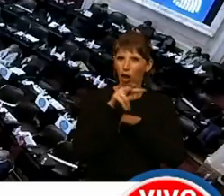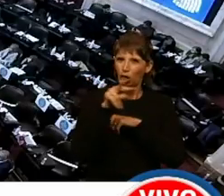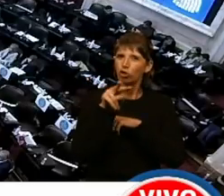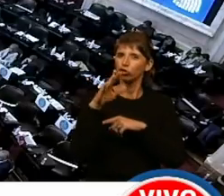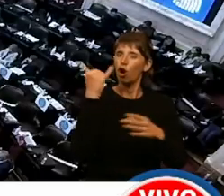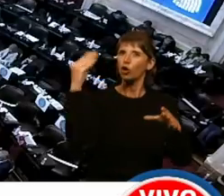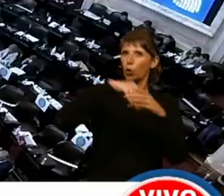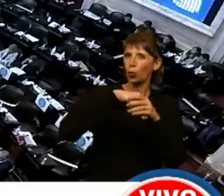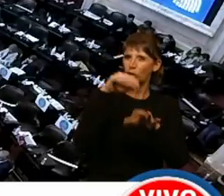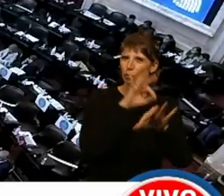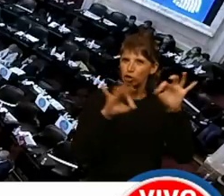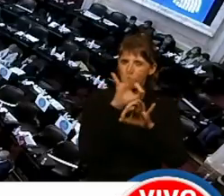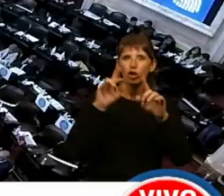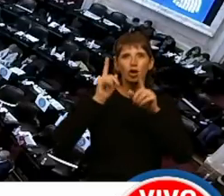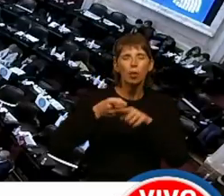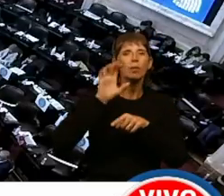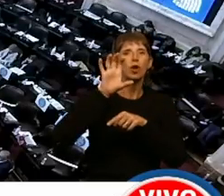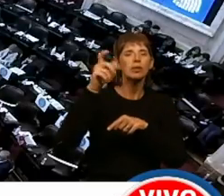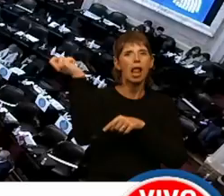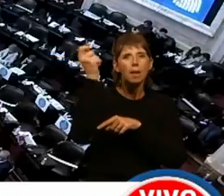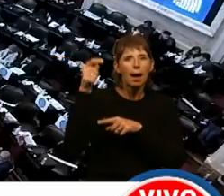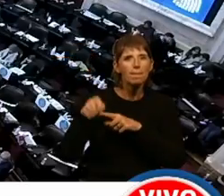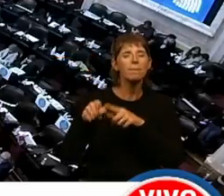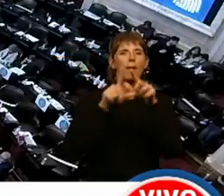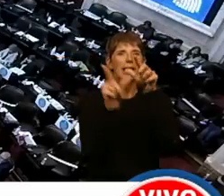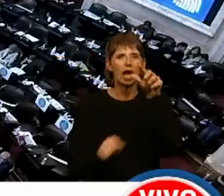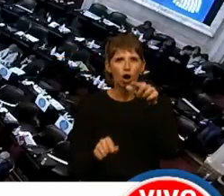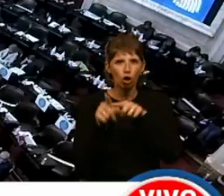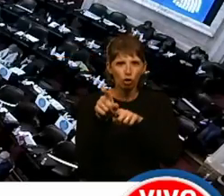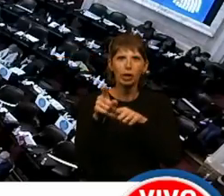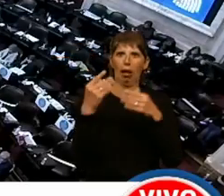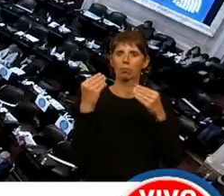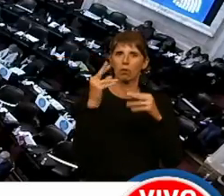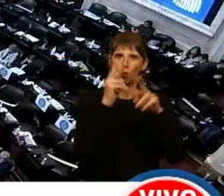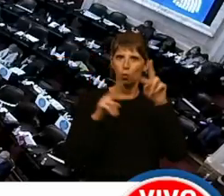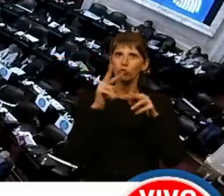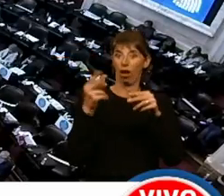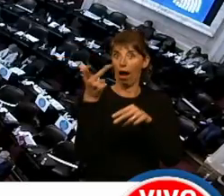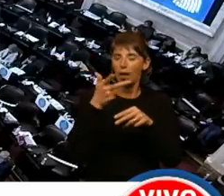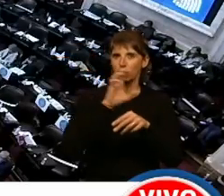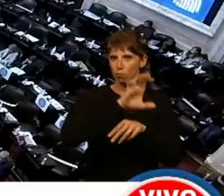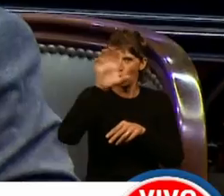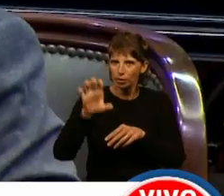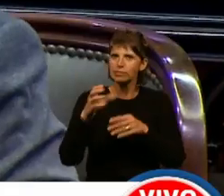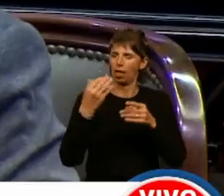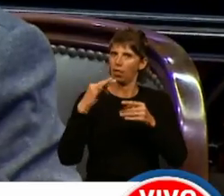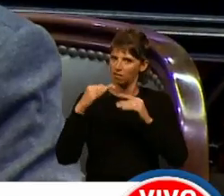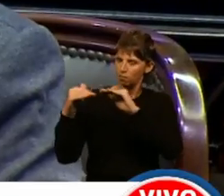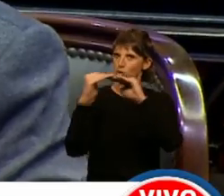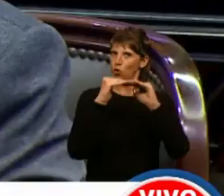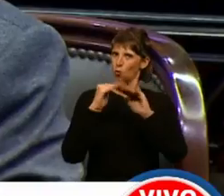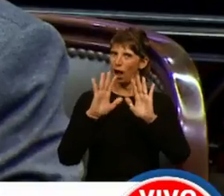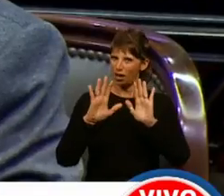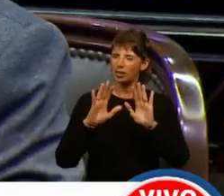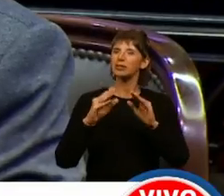junto con las provincias de la pampa y la patagonia para tener un trato igualitario con esas provincias y en el mismo sentido la senadora verás